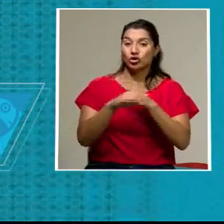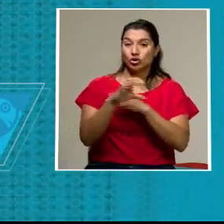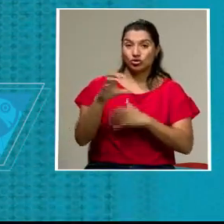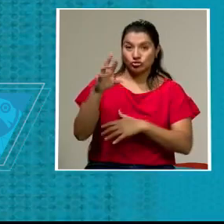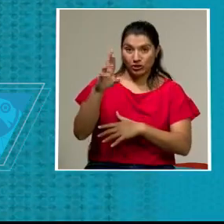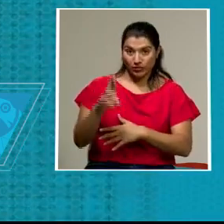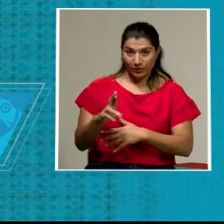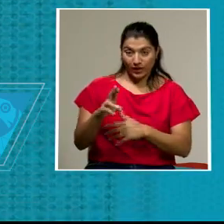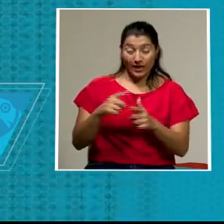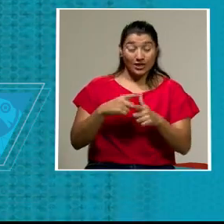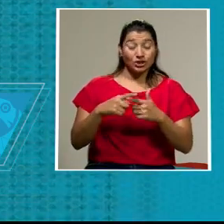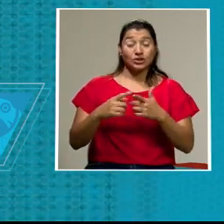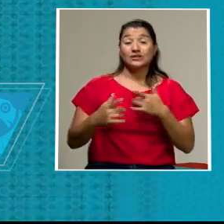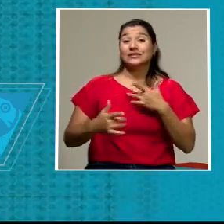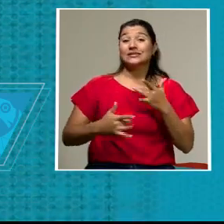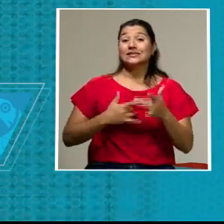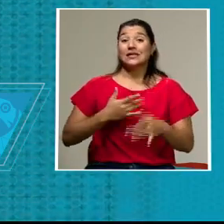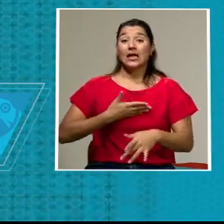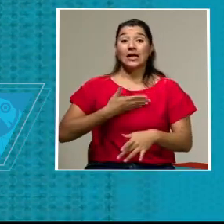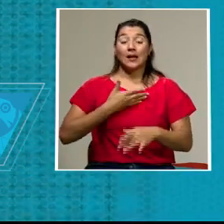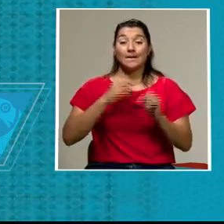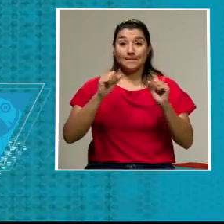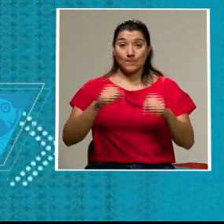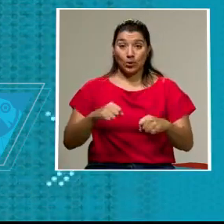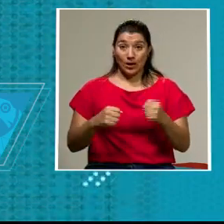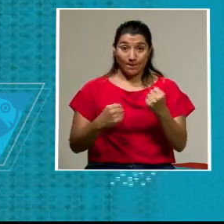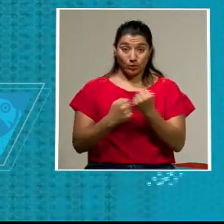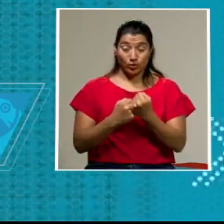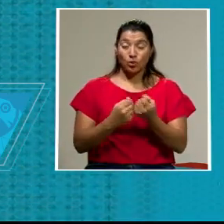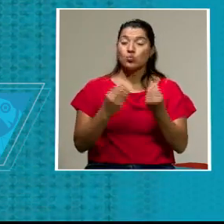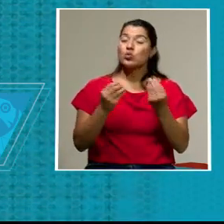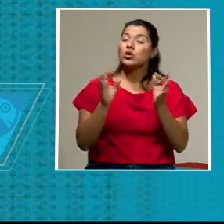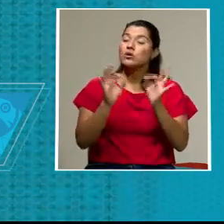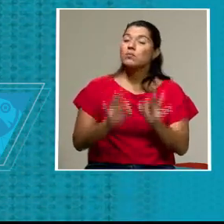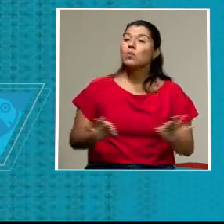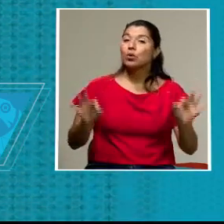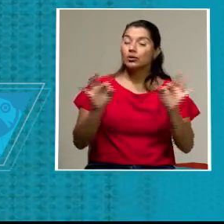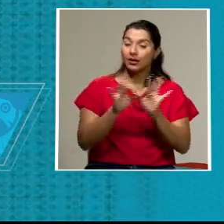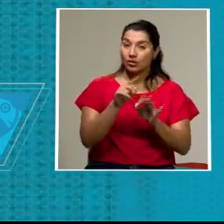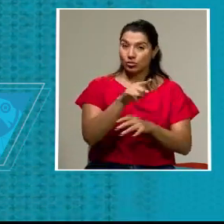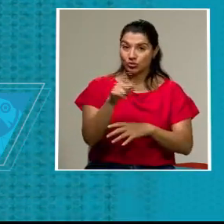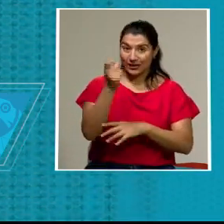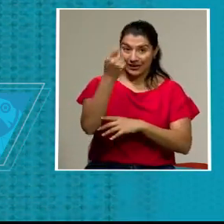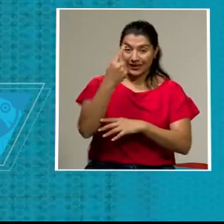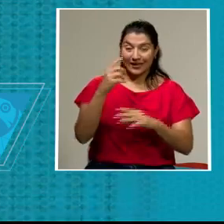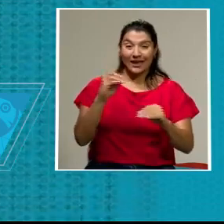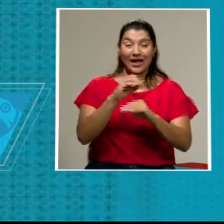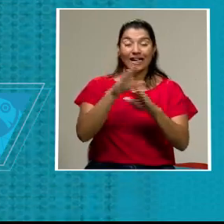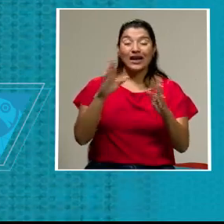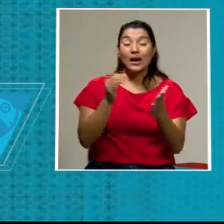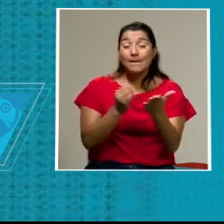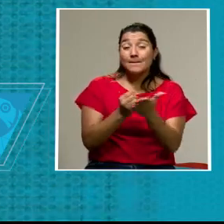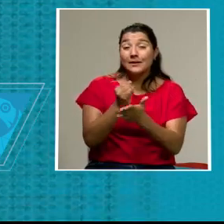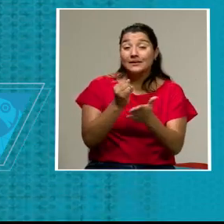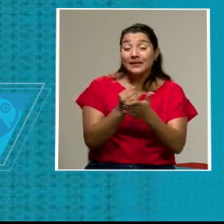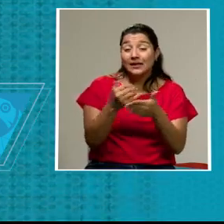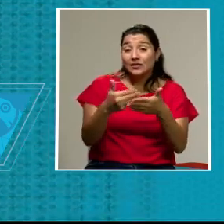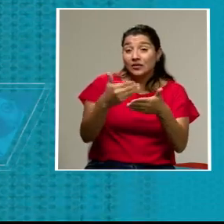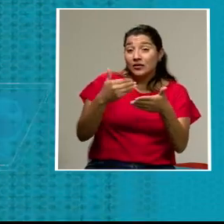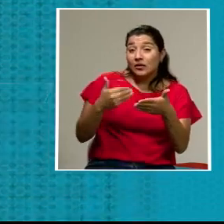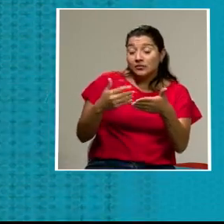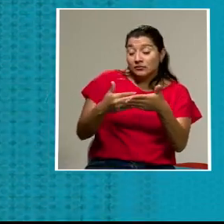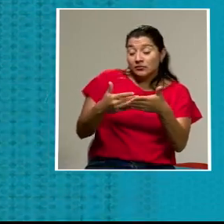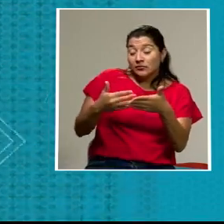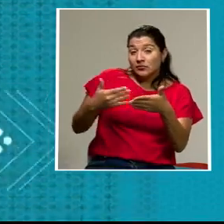mucho haberlo apoyado. Es importantísimo que quede claro que los estudios preclínicos son vitales para